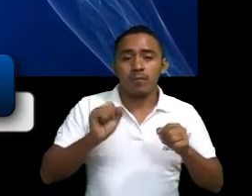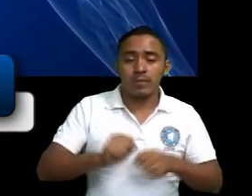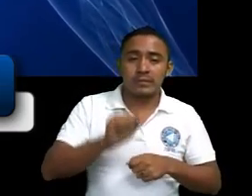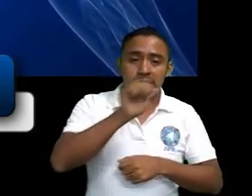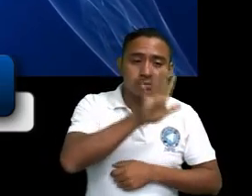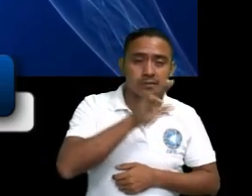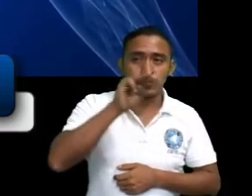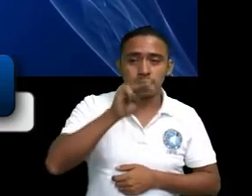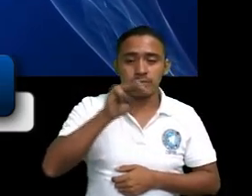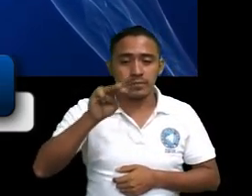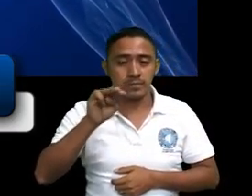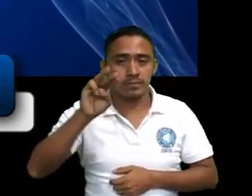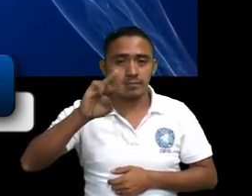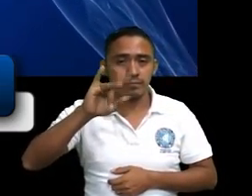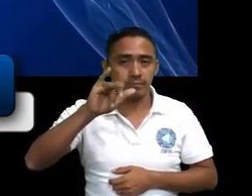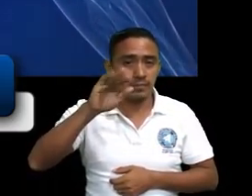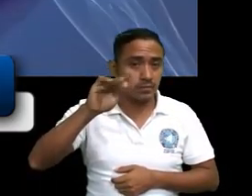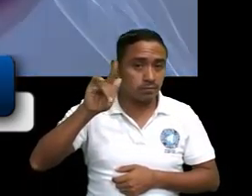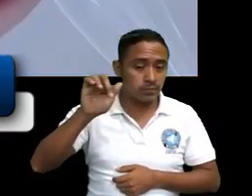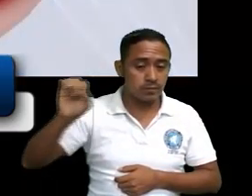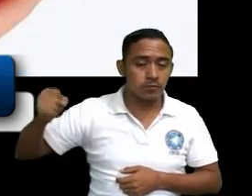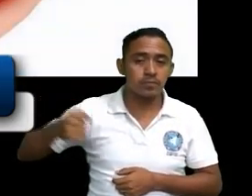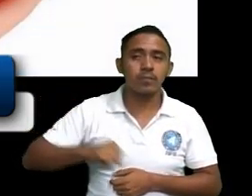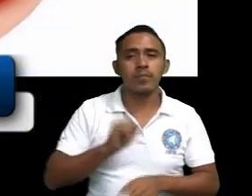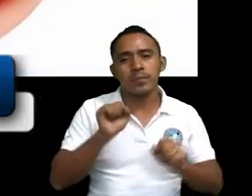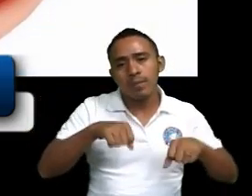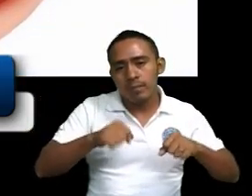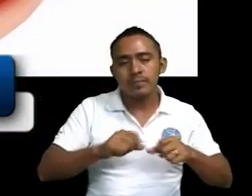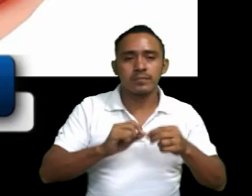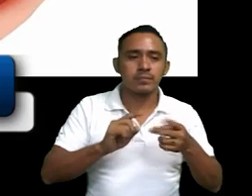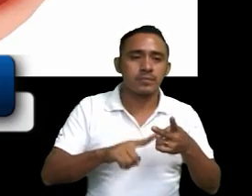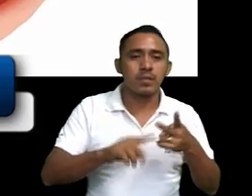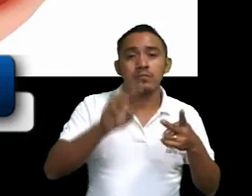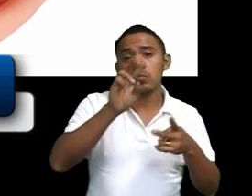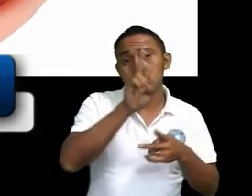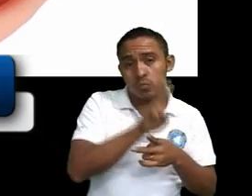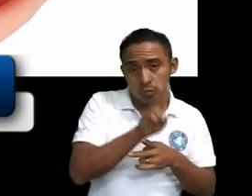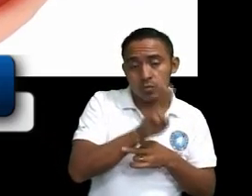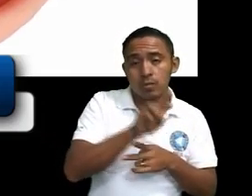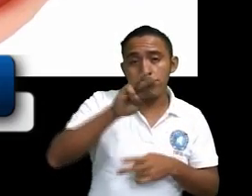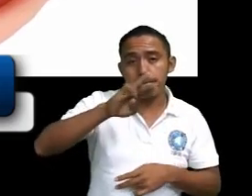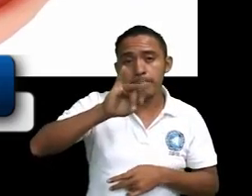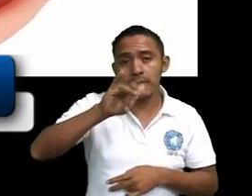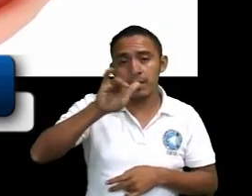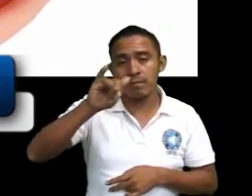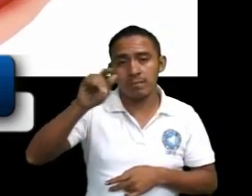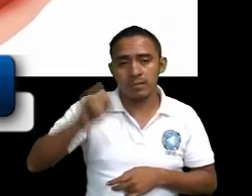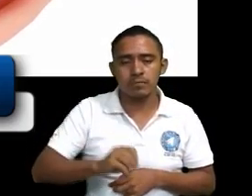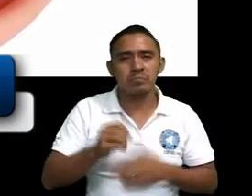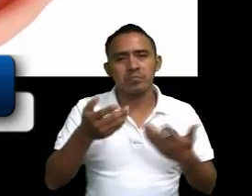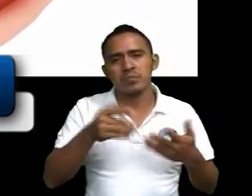milímetros o menores a 5 milímetros. Pueden ser piedras hasta de 2 milímetros. Algunas pueden ser literalmente del